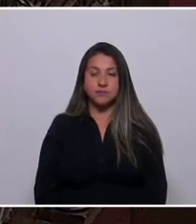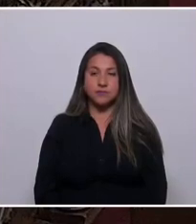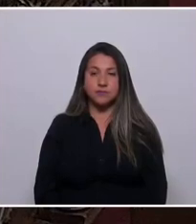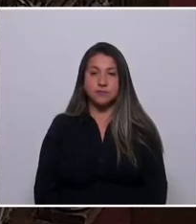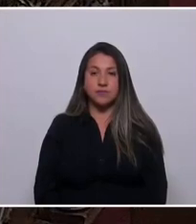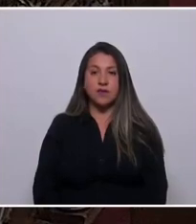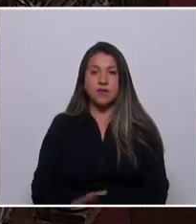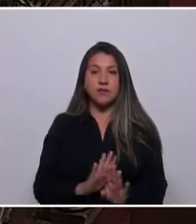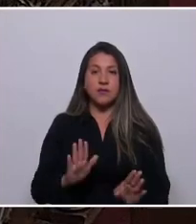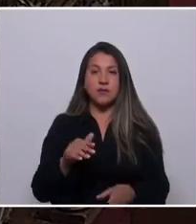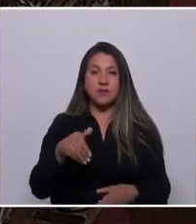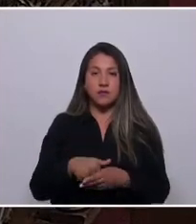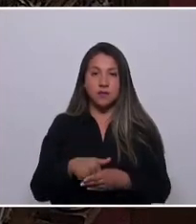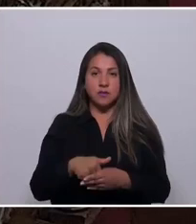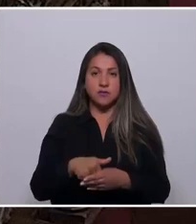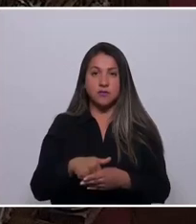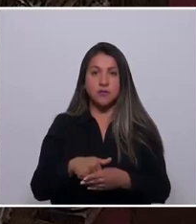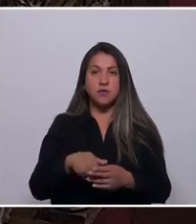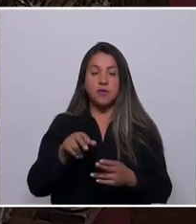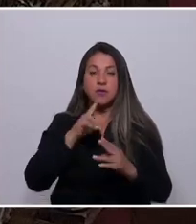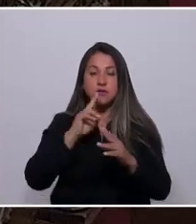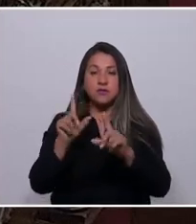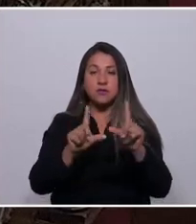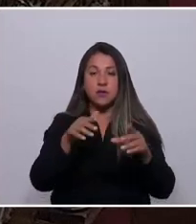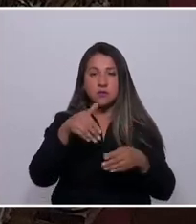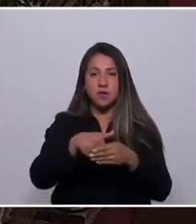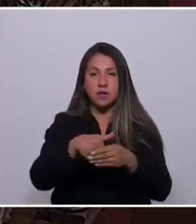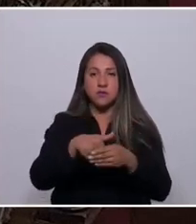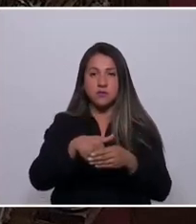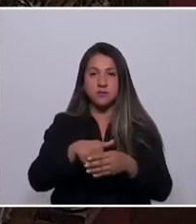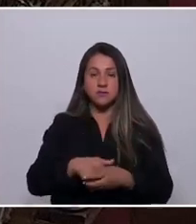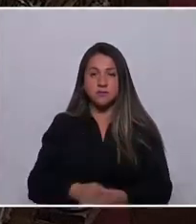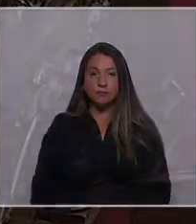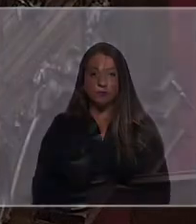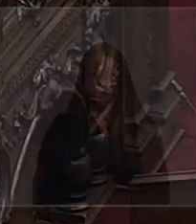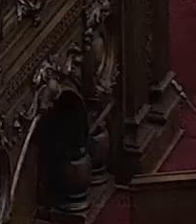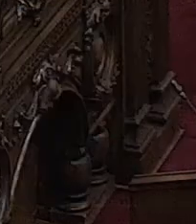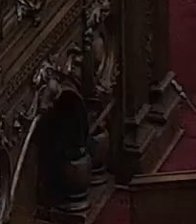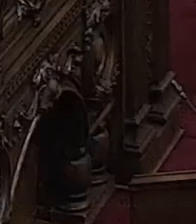Finalizada la votación, resultado de la votación.